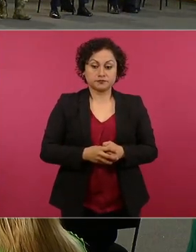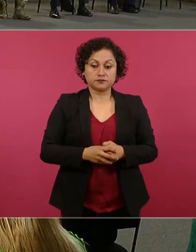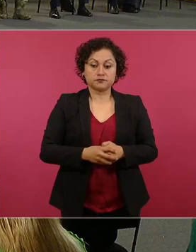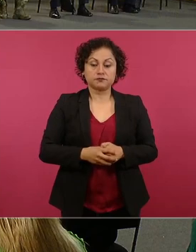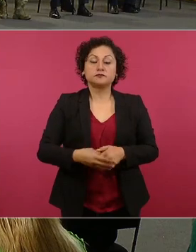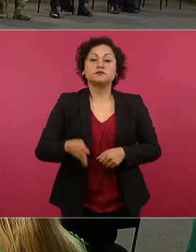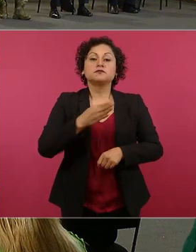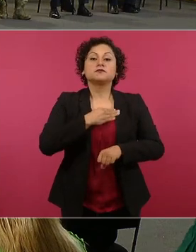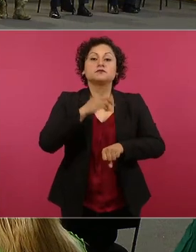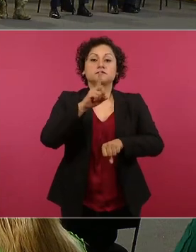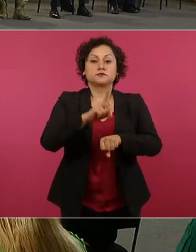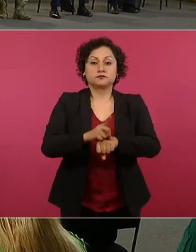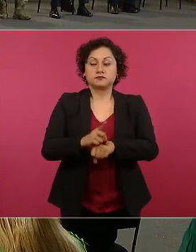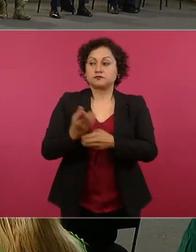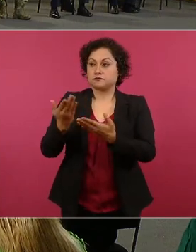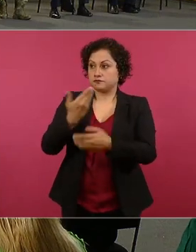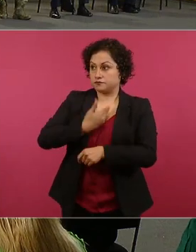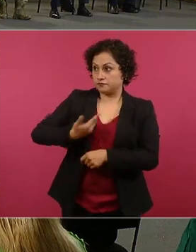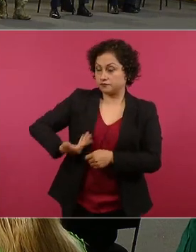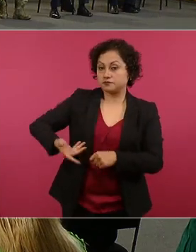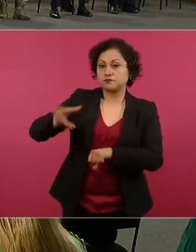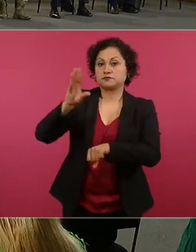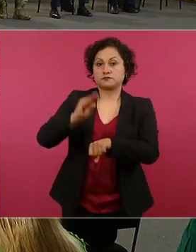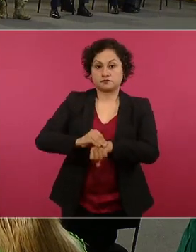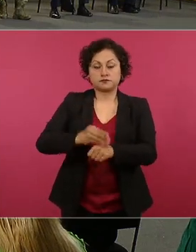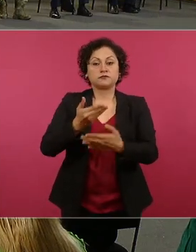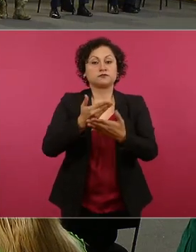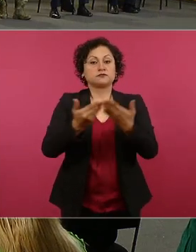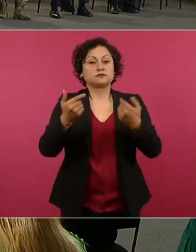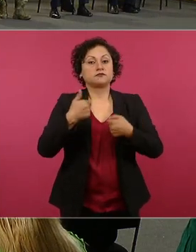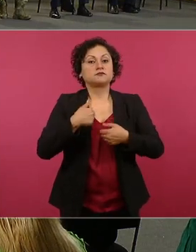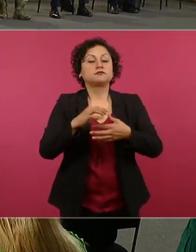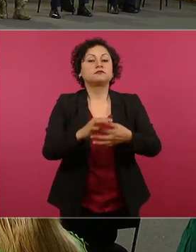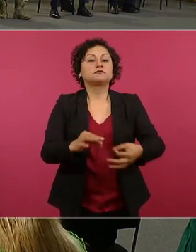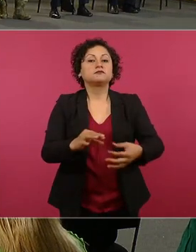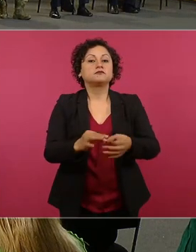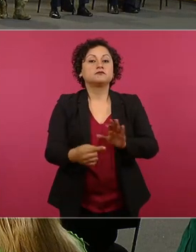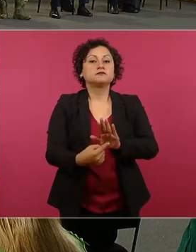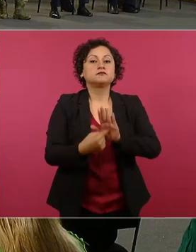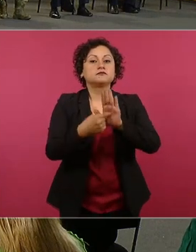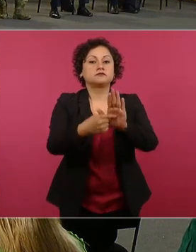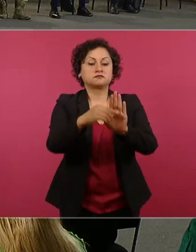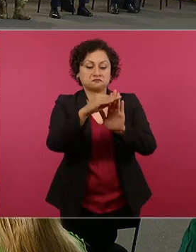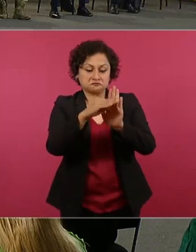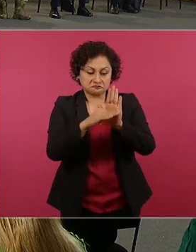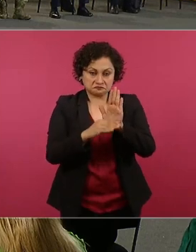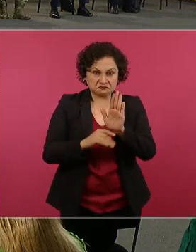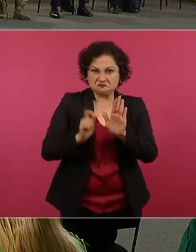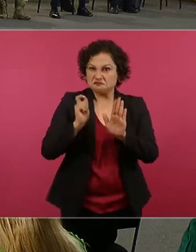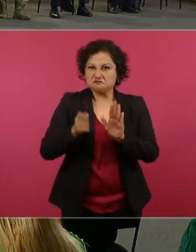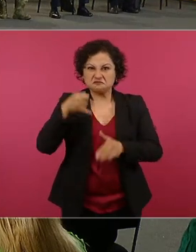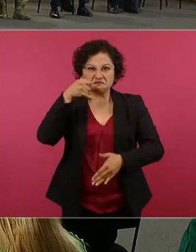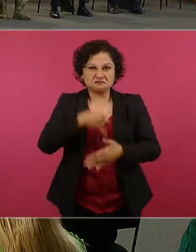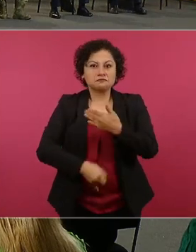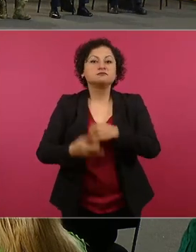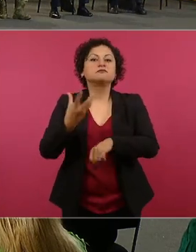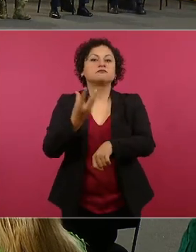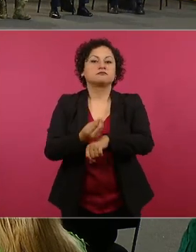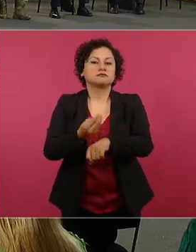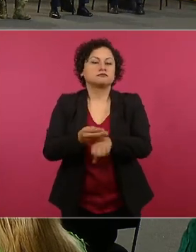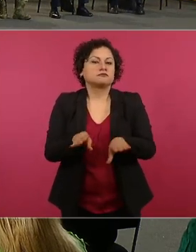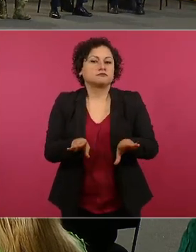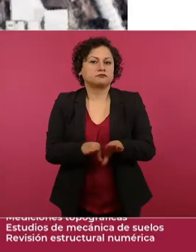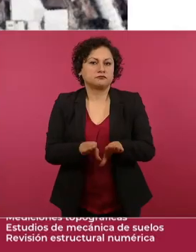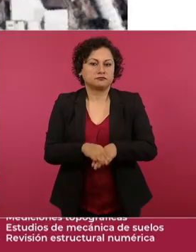Buenos días, con su permiso, señor presidente. A continuación informamos los trabajos que se realizaron. En la primera